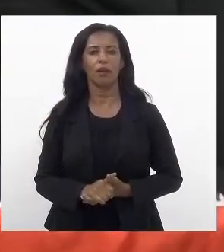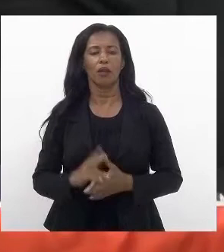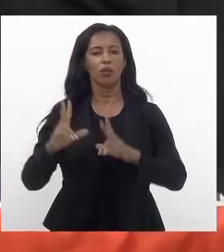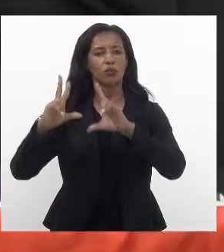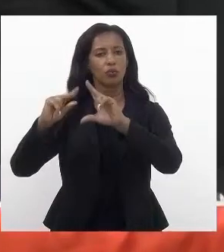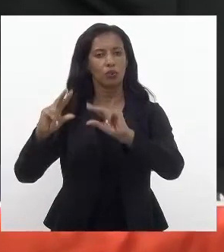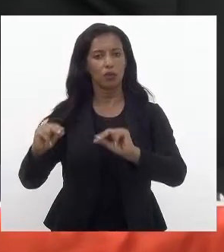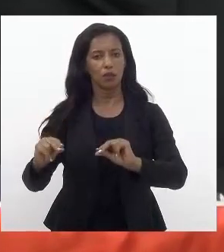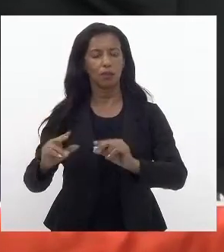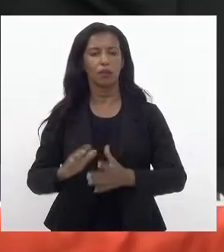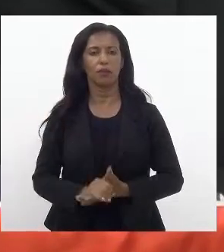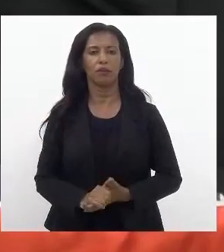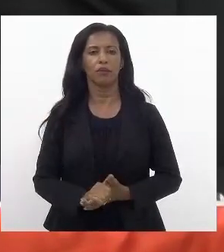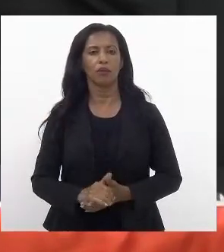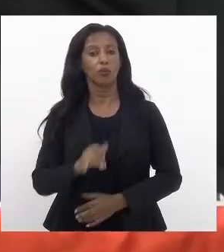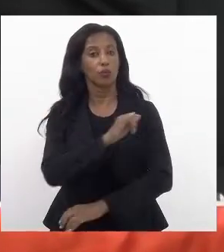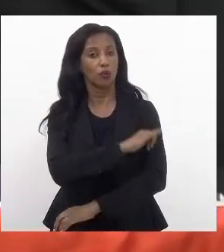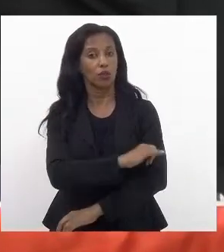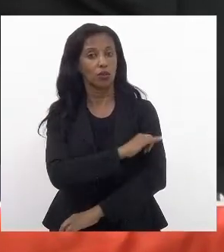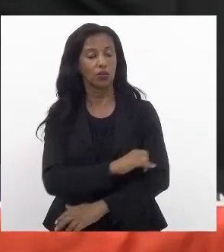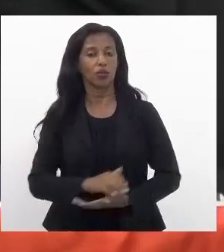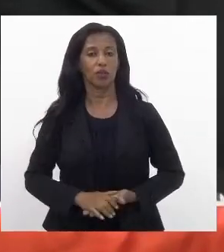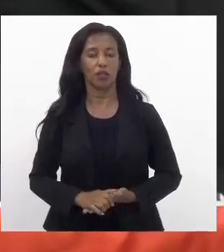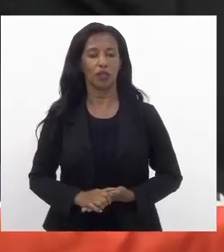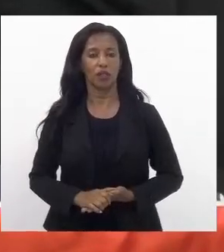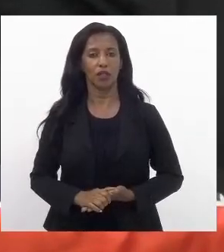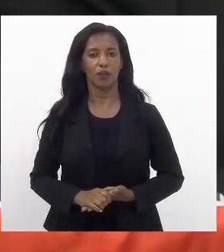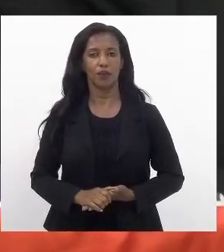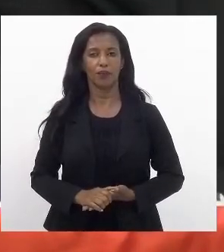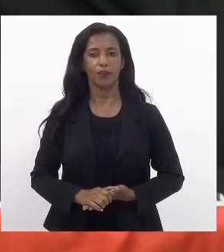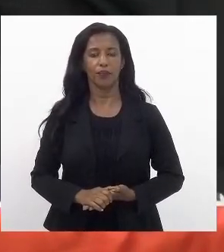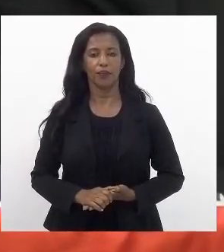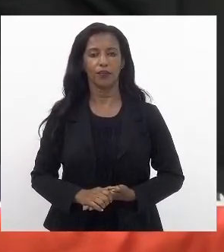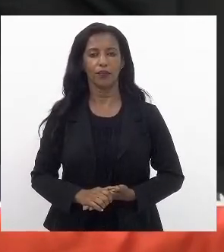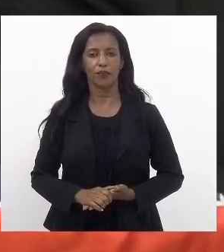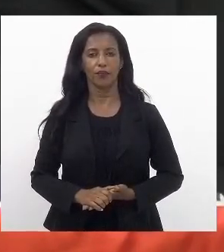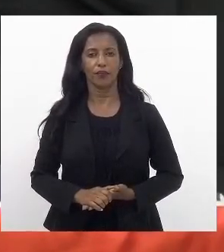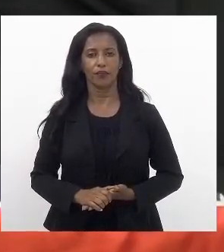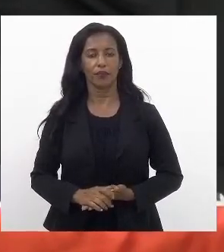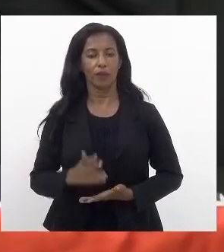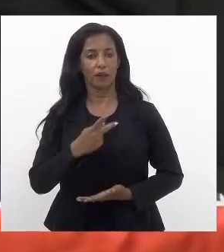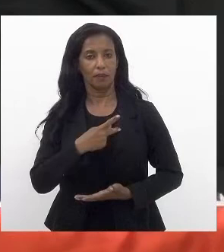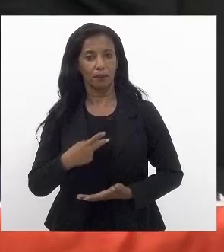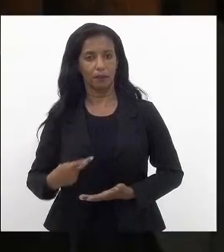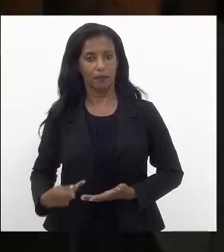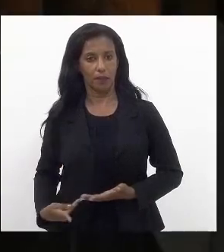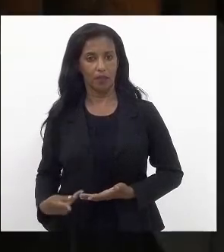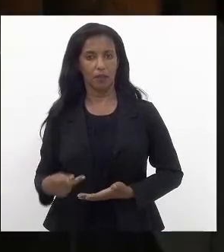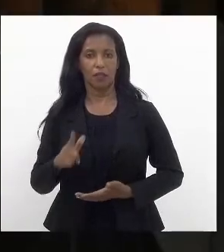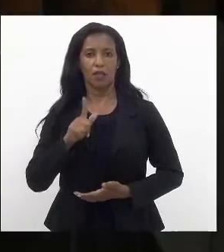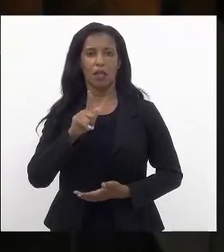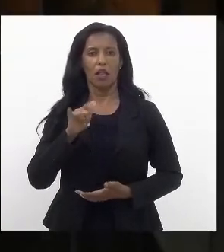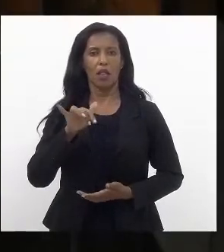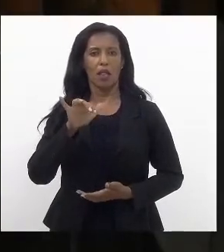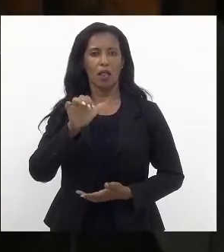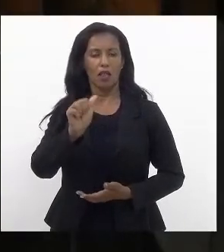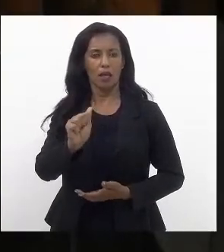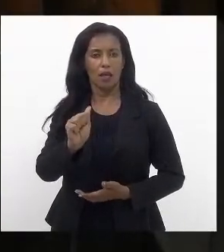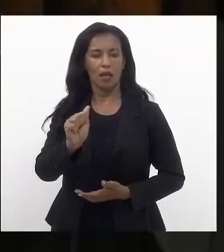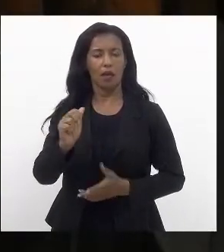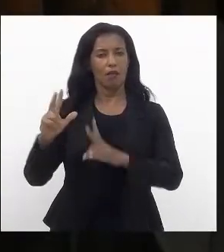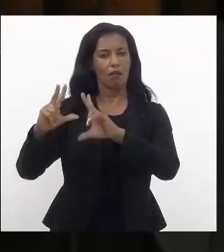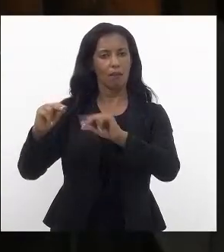Líbano, Río de Janeiro, Adel Aburjaili, presidente de la Liga Libanesa y querido